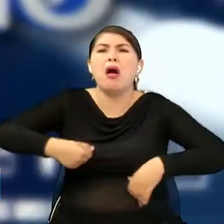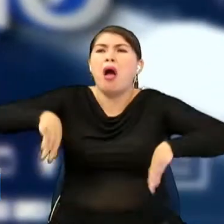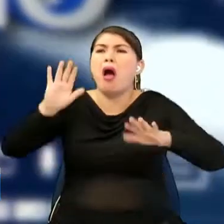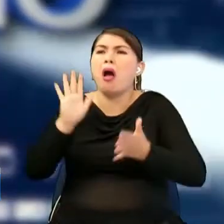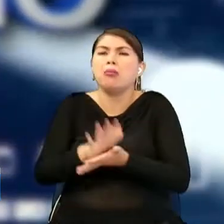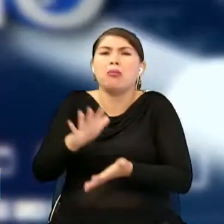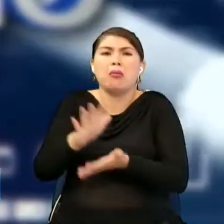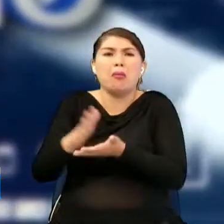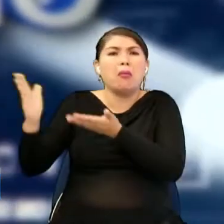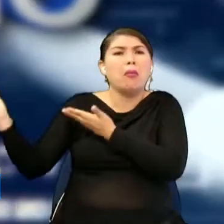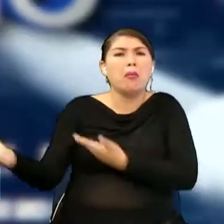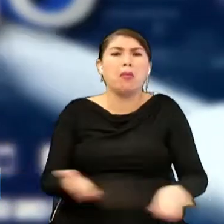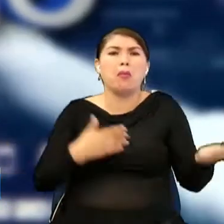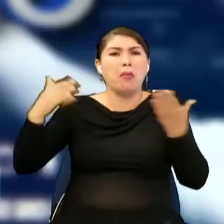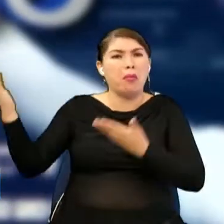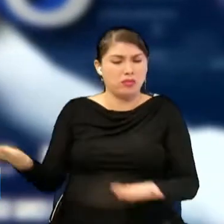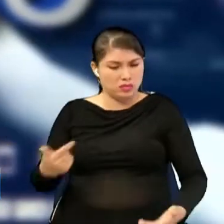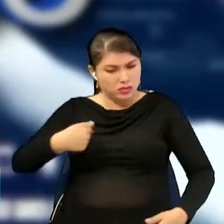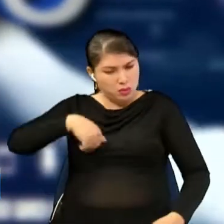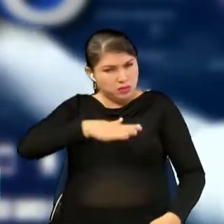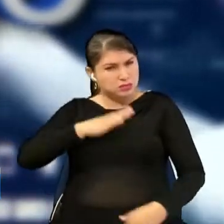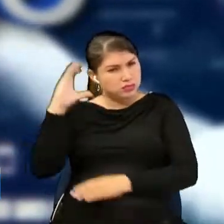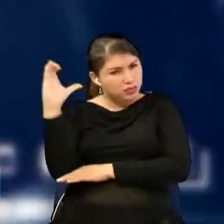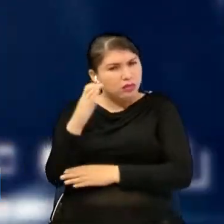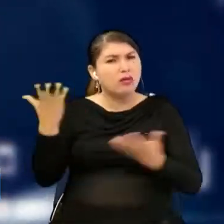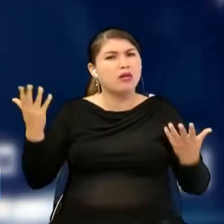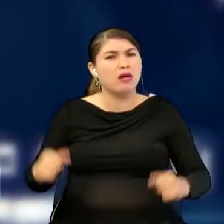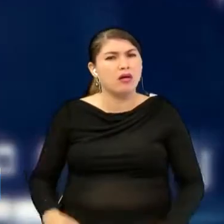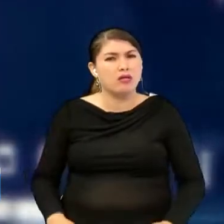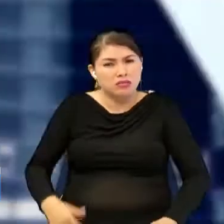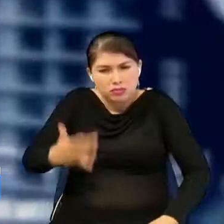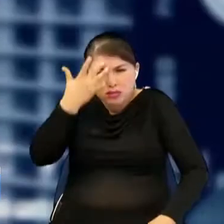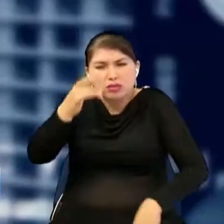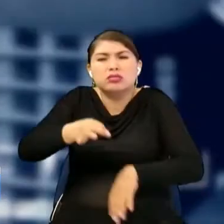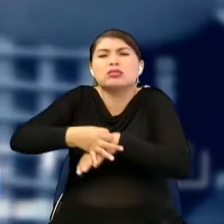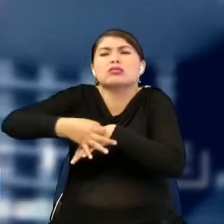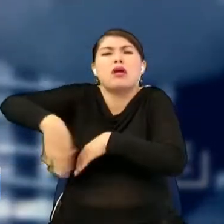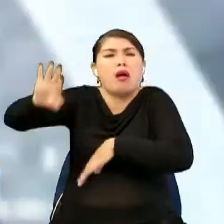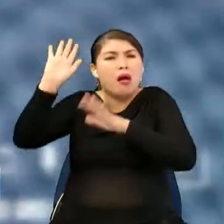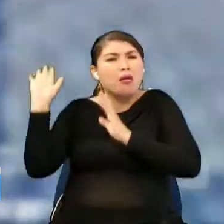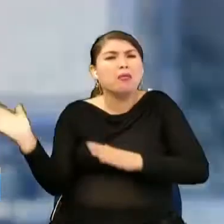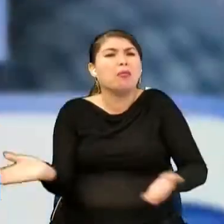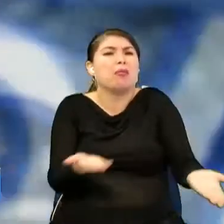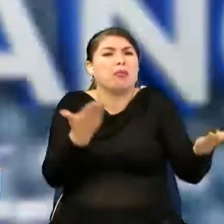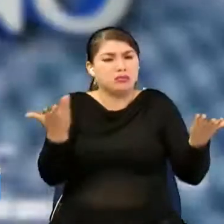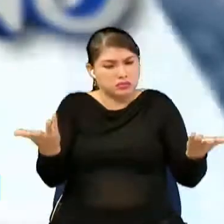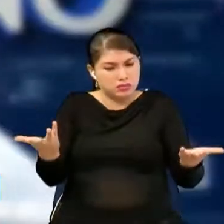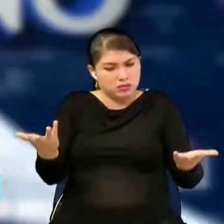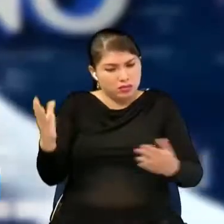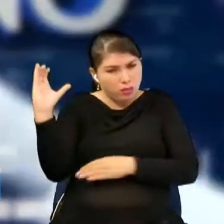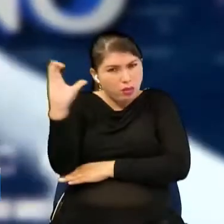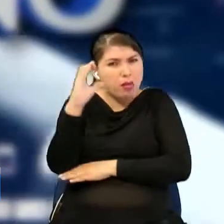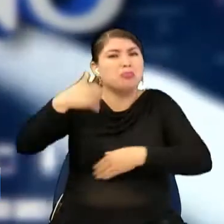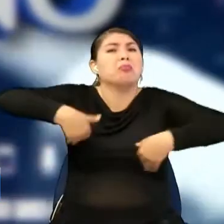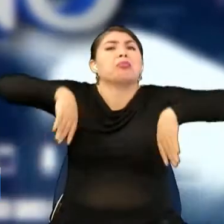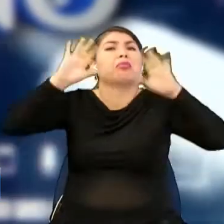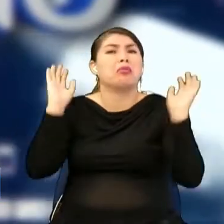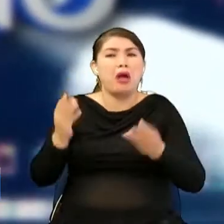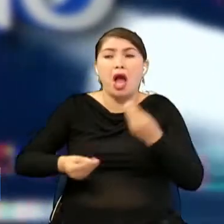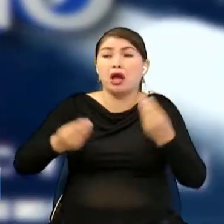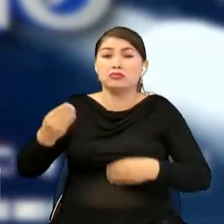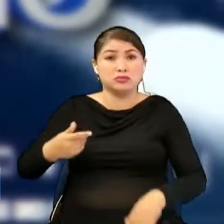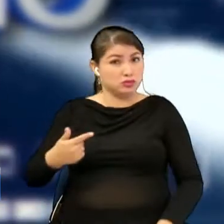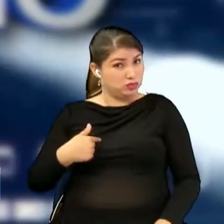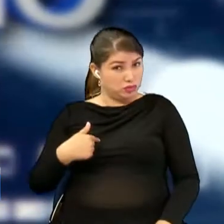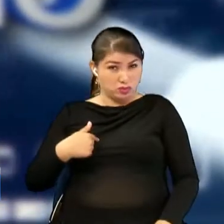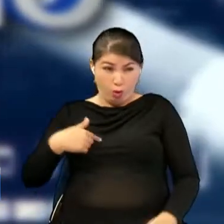esto, que vengan a hacerlo a nuestro país? ¿Por qué permiten que vengan a hacer todo esto en nuestro país y hacer lo que se les da la gana? Yo